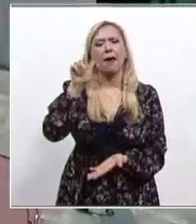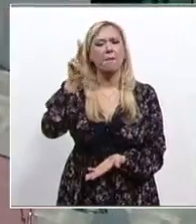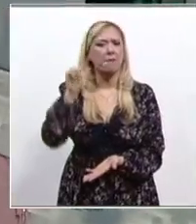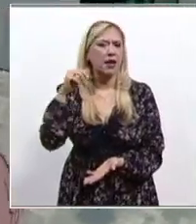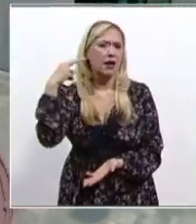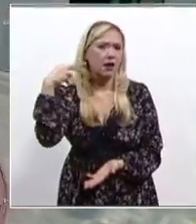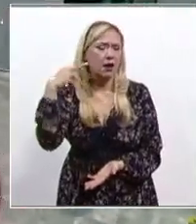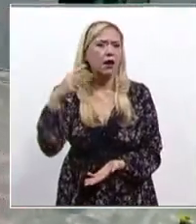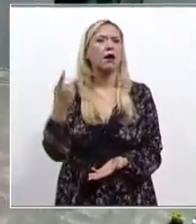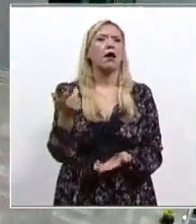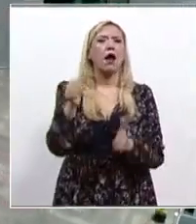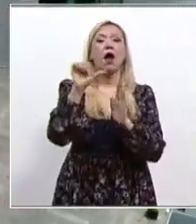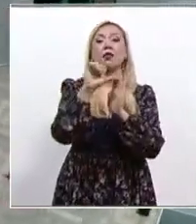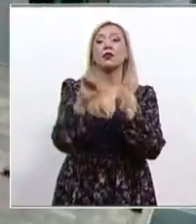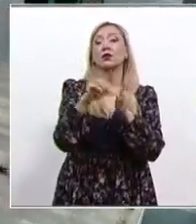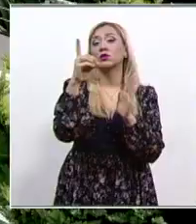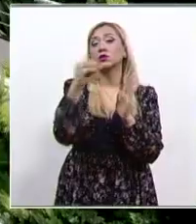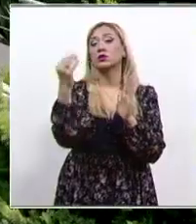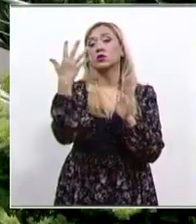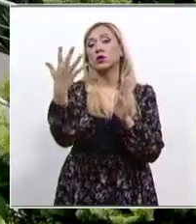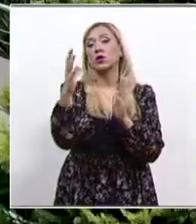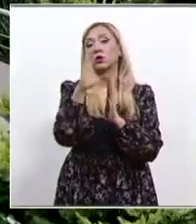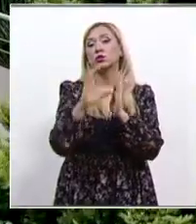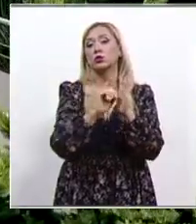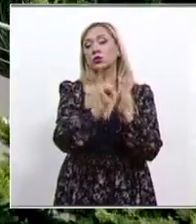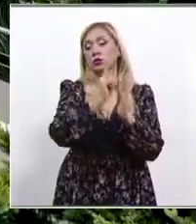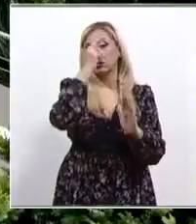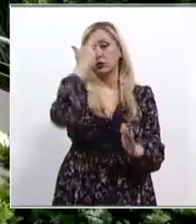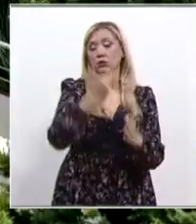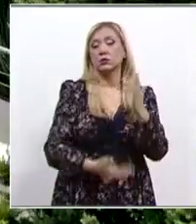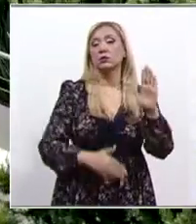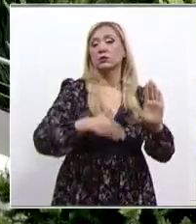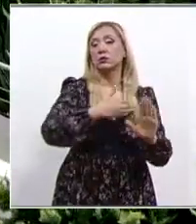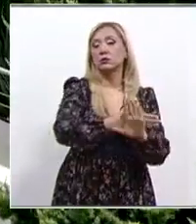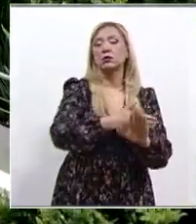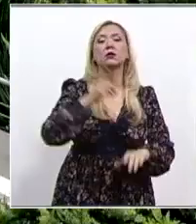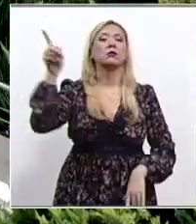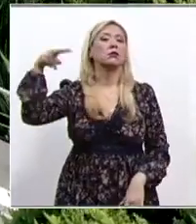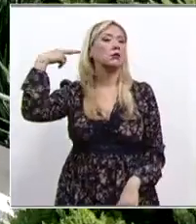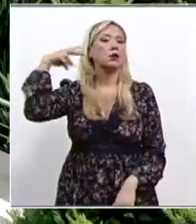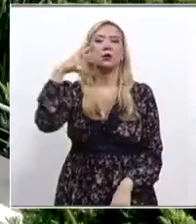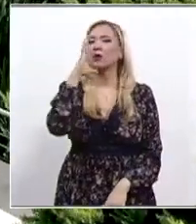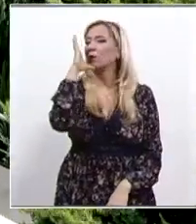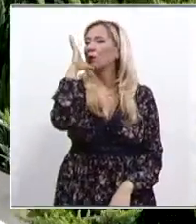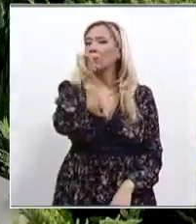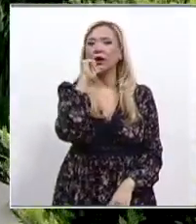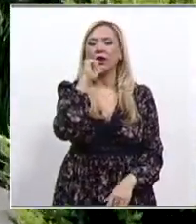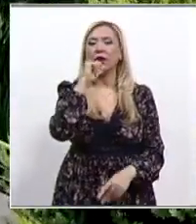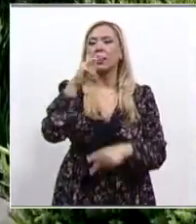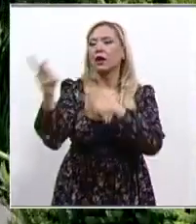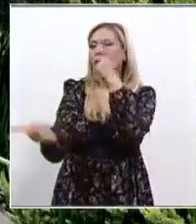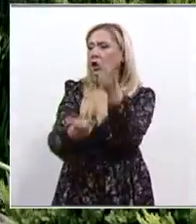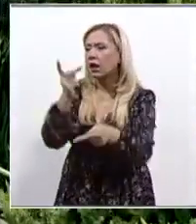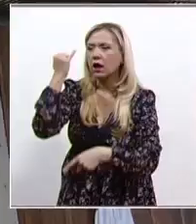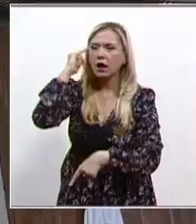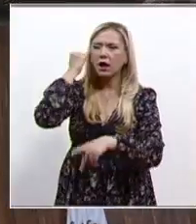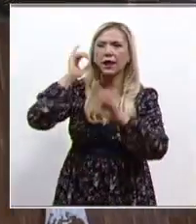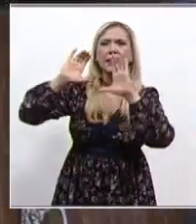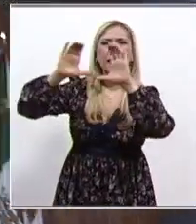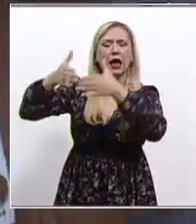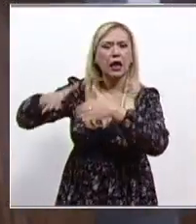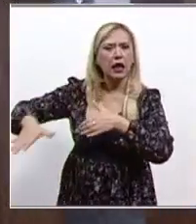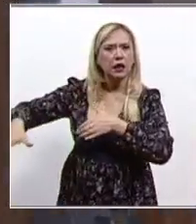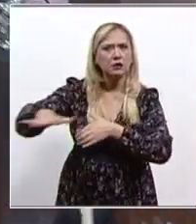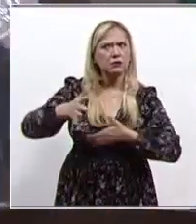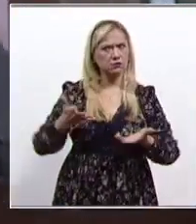105 constitucional, consideró que el Instituto Electoral de Veracruz no podía llevar a cabo un proceso de consulta a pueblos y comunidades